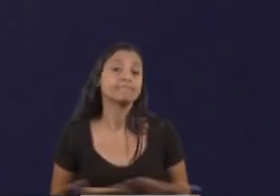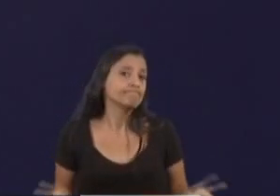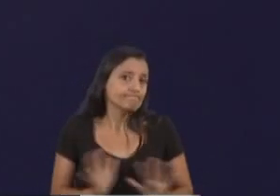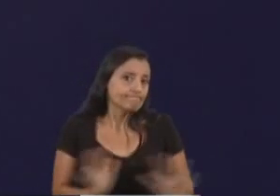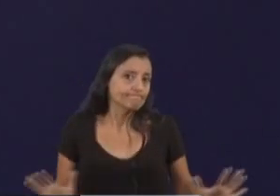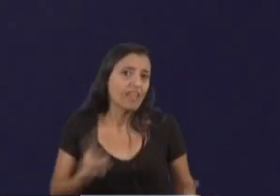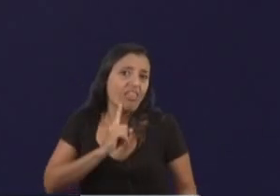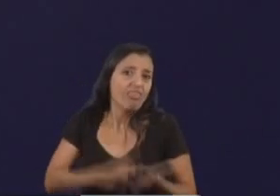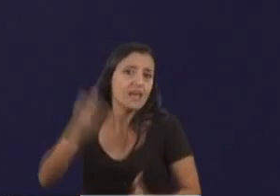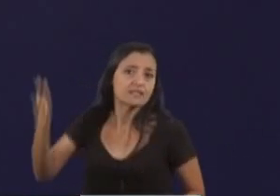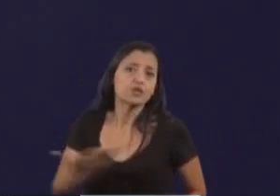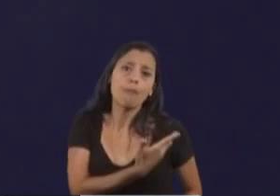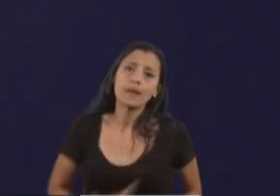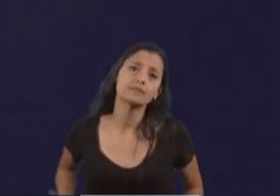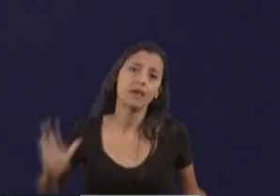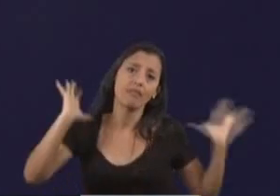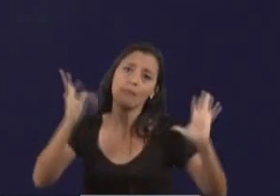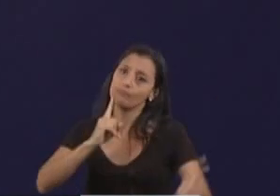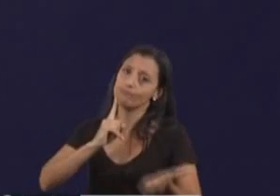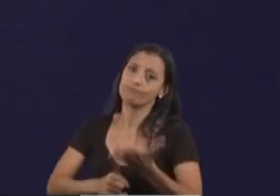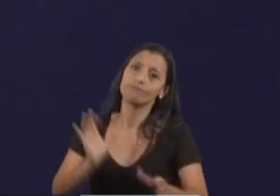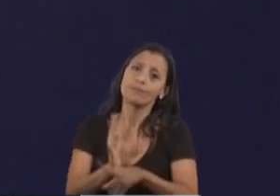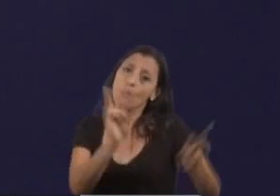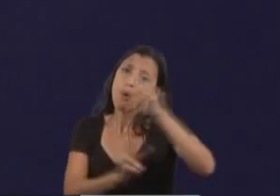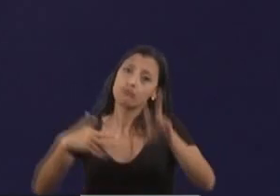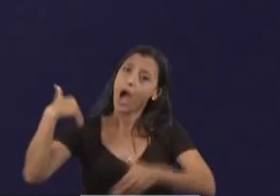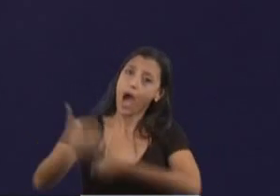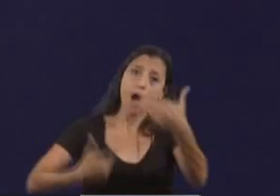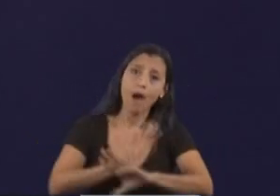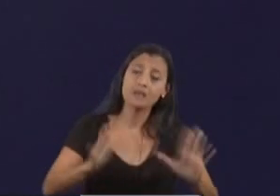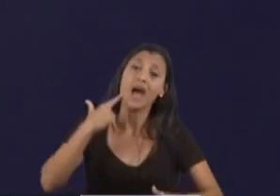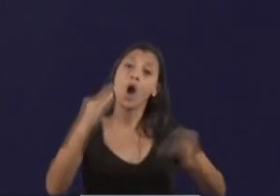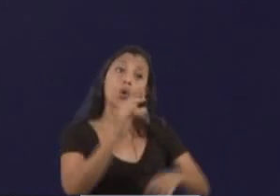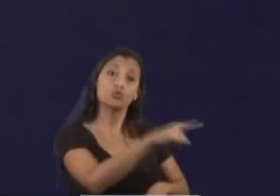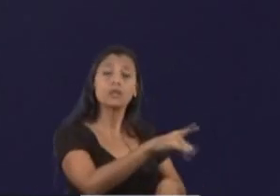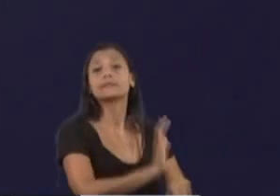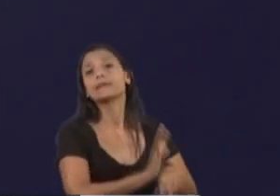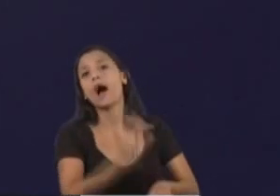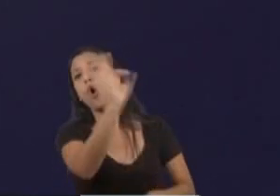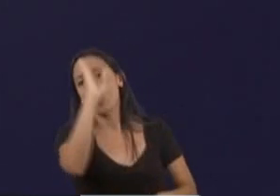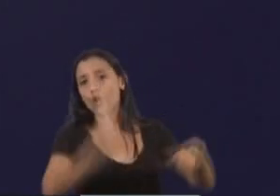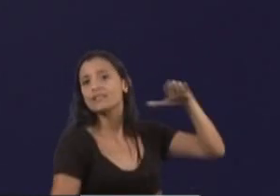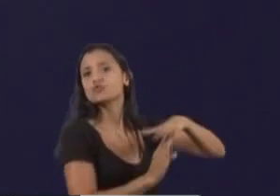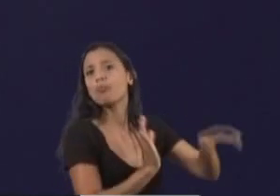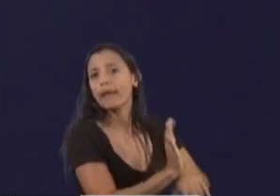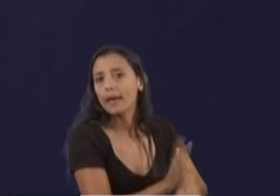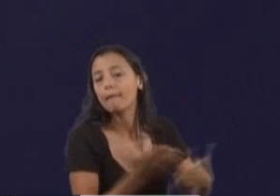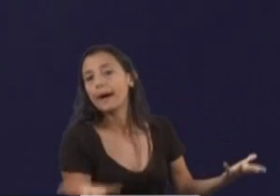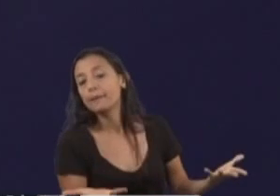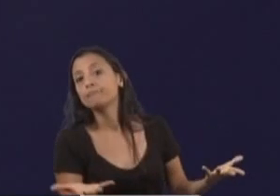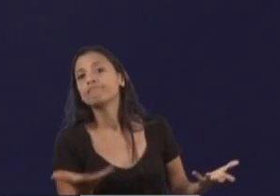simplemente es la decisión del presidente de avanzar y de que la justicia sea, en el caso de la Corte Suprema,